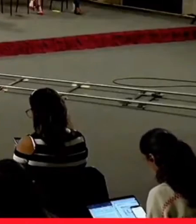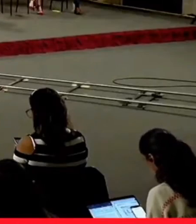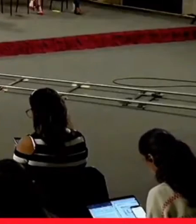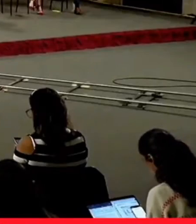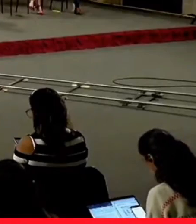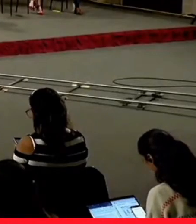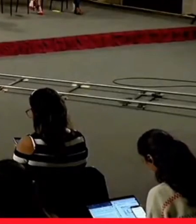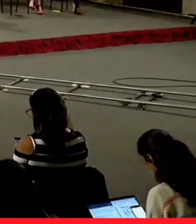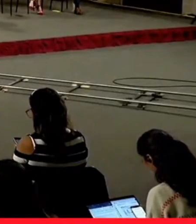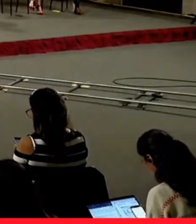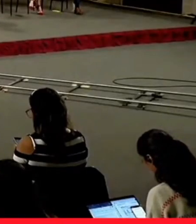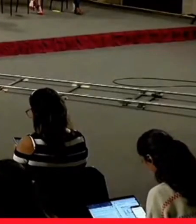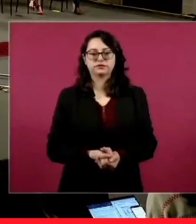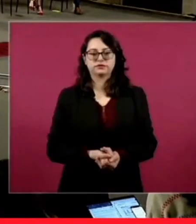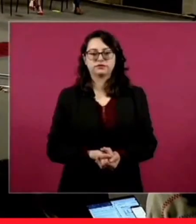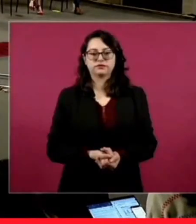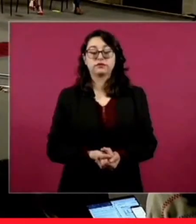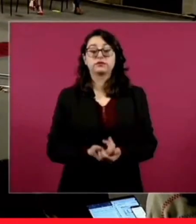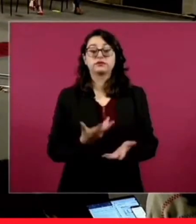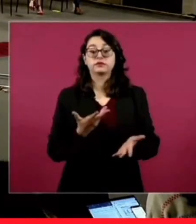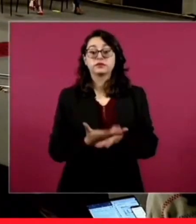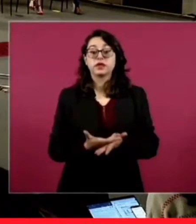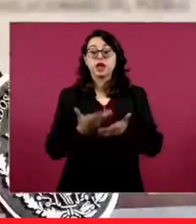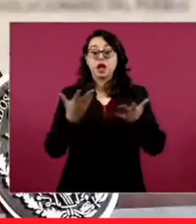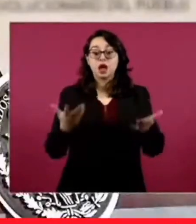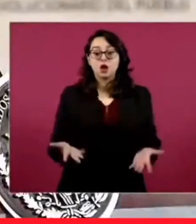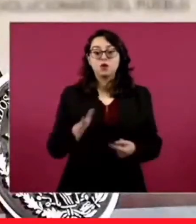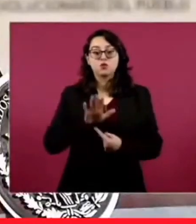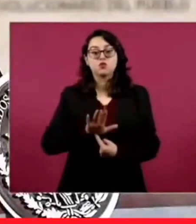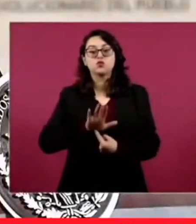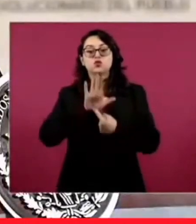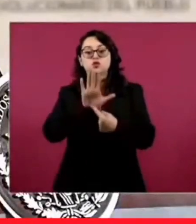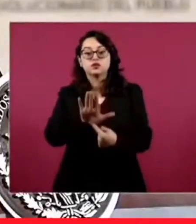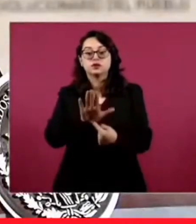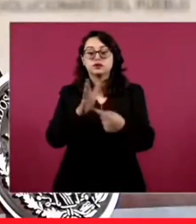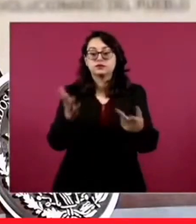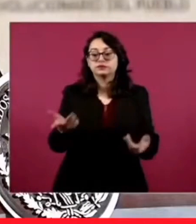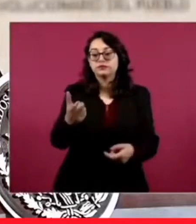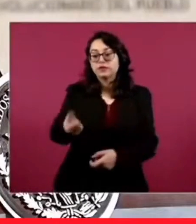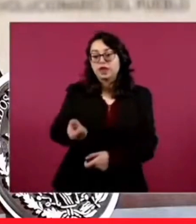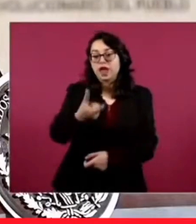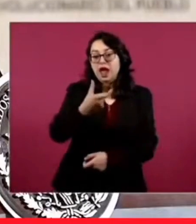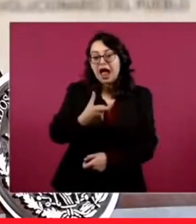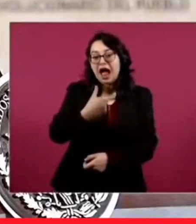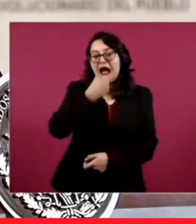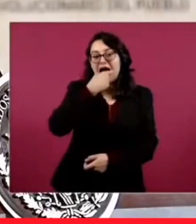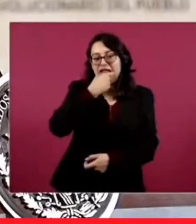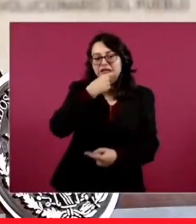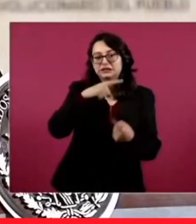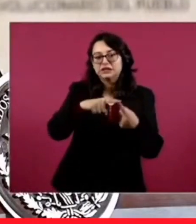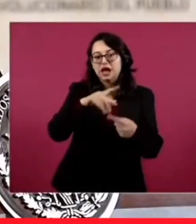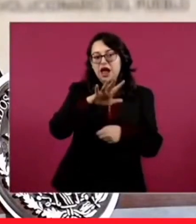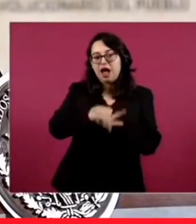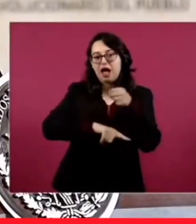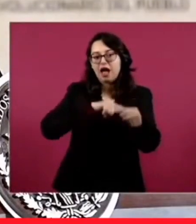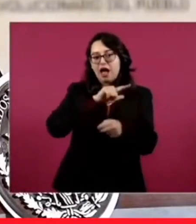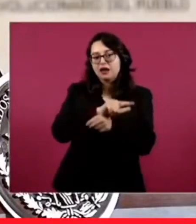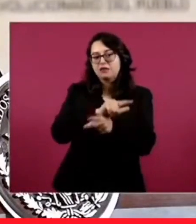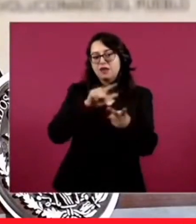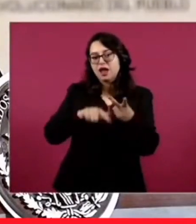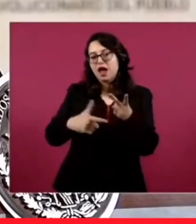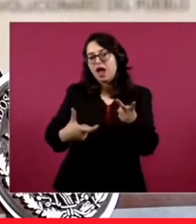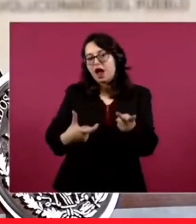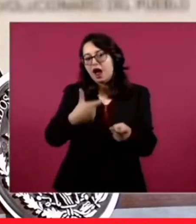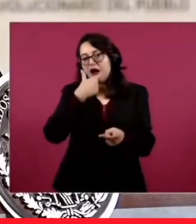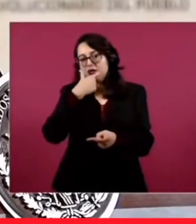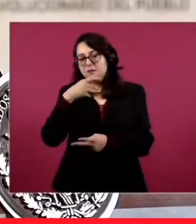laboratorio de Profeco a las galletas de animalitos y a las galletas marías que son muy consumidas en nuestro país